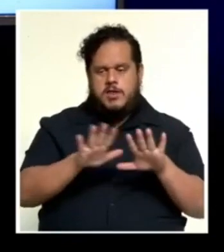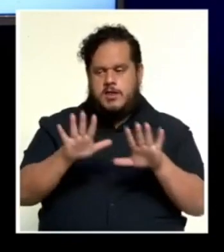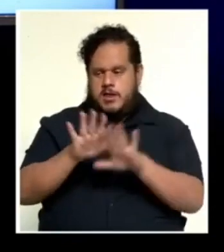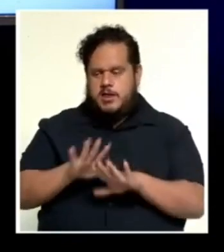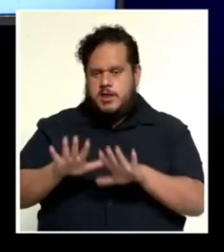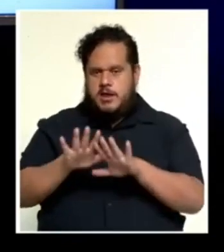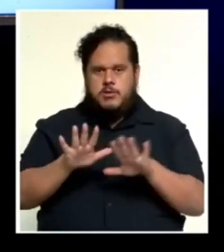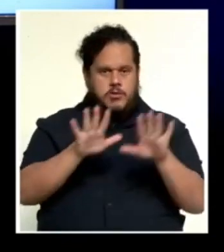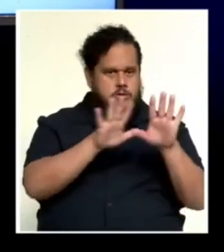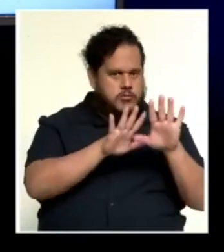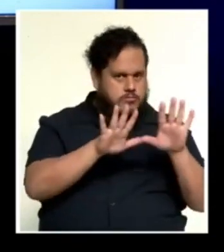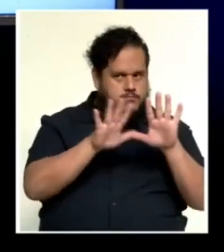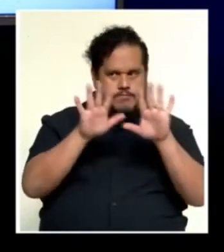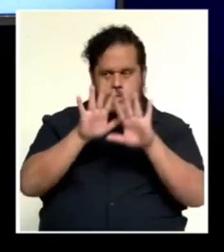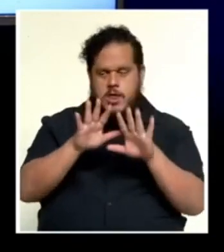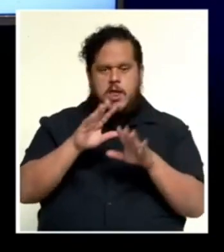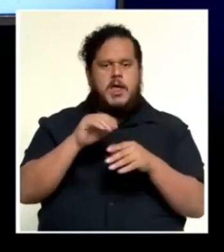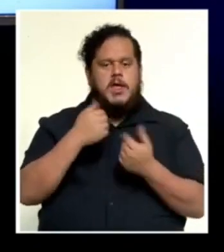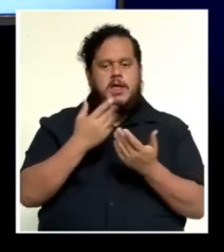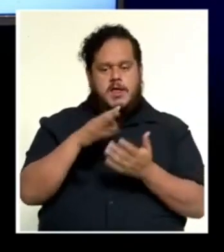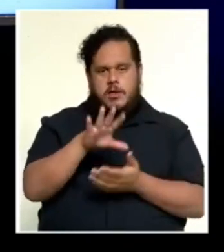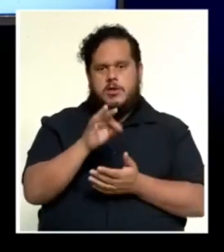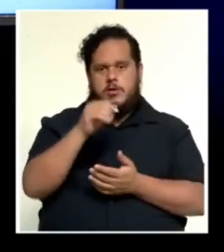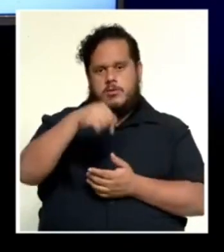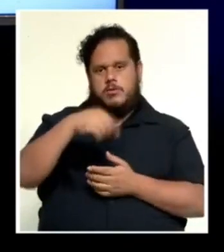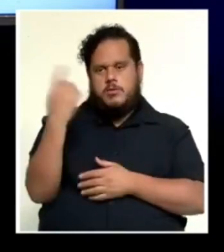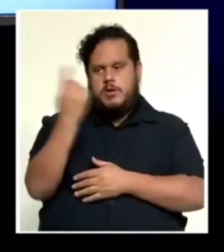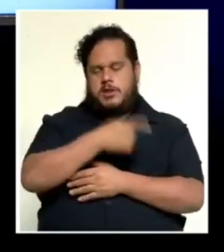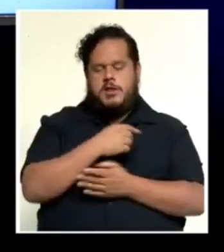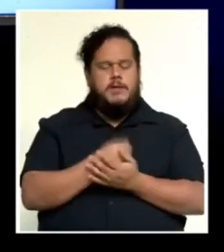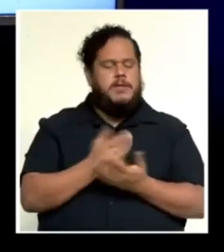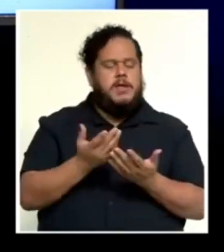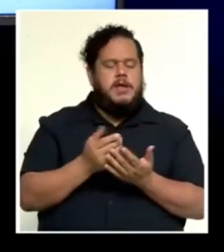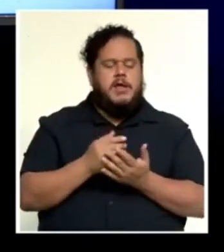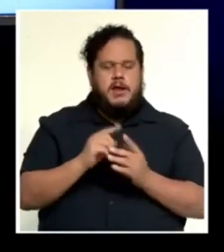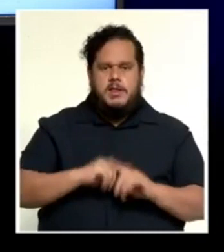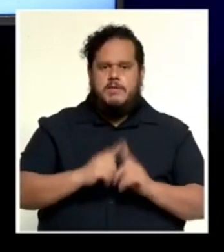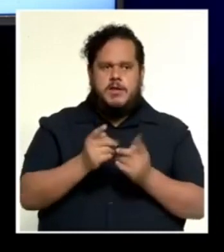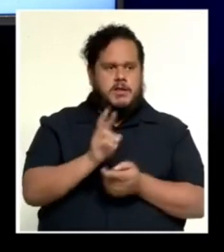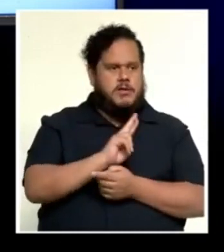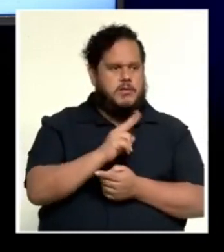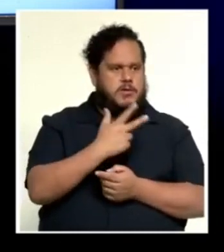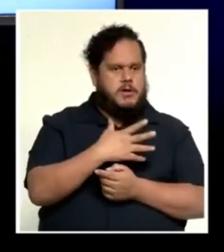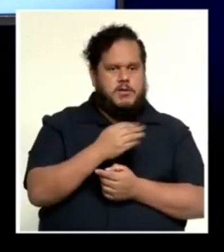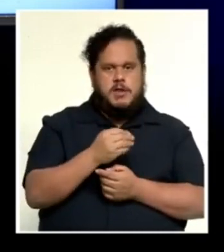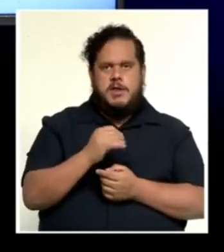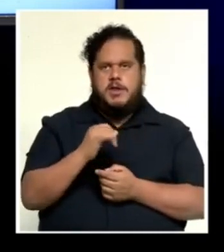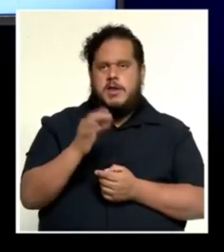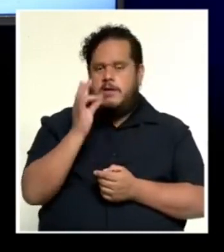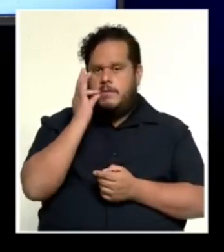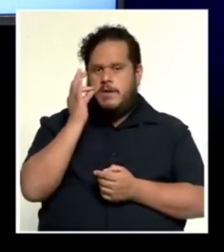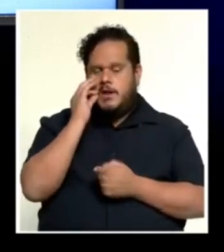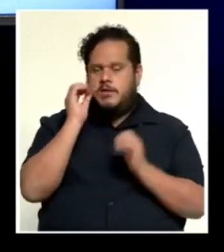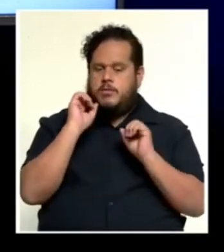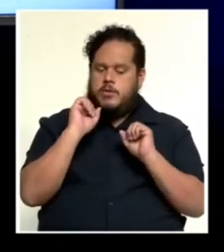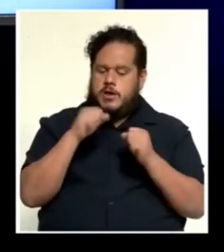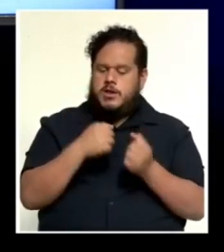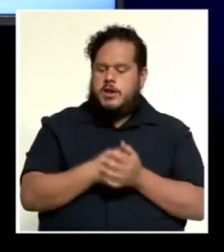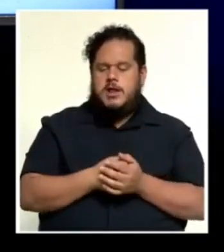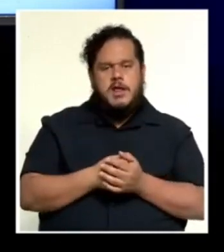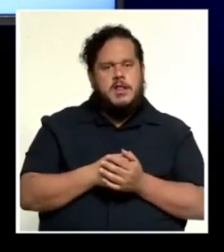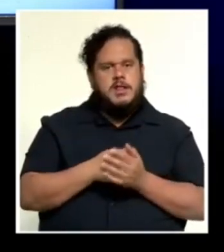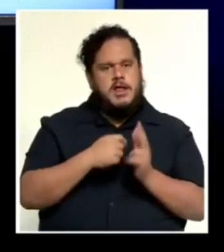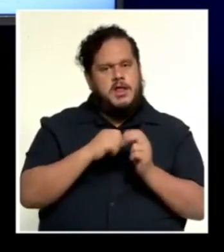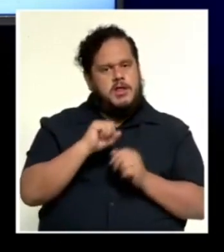escenario en el que nos encontremos hoy en día. Tanto así que la diferencia entre Rodrigo Chávez y don José María Figueres podría ser de